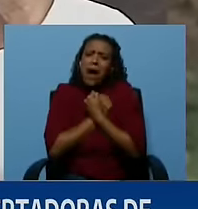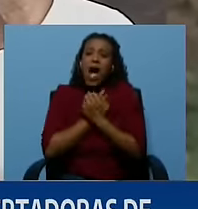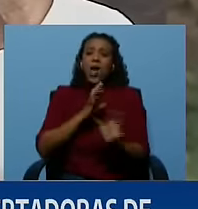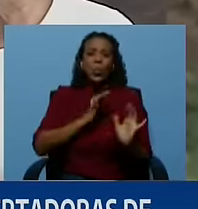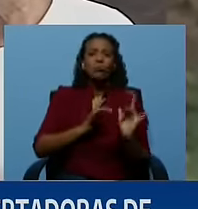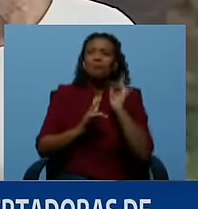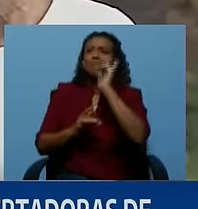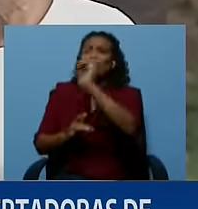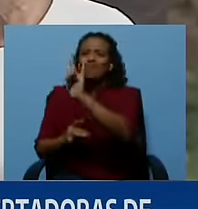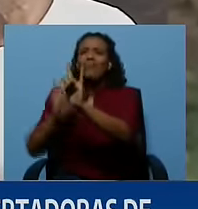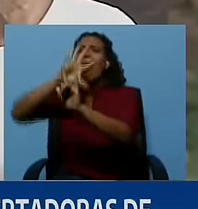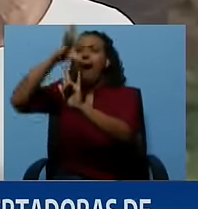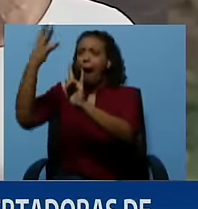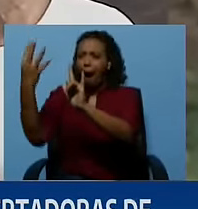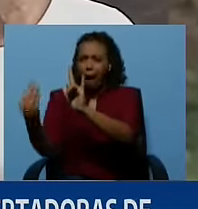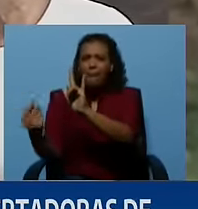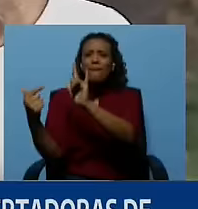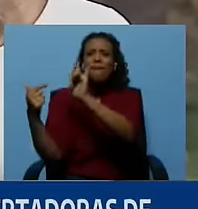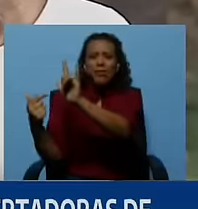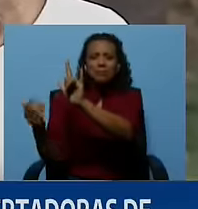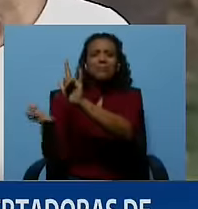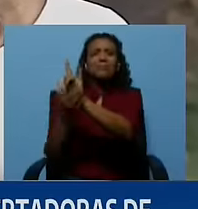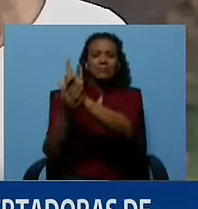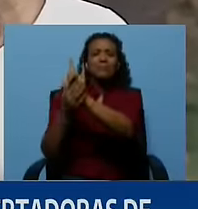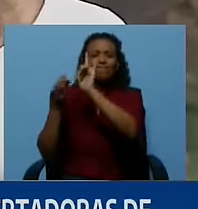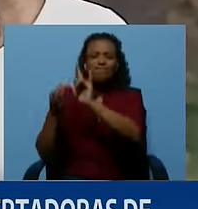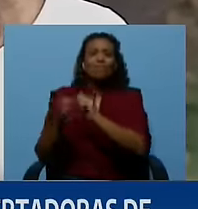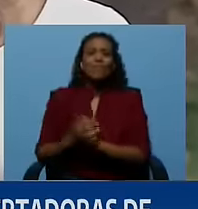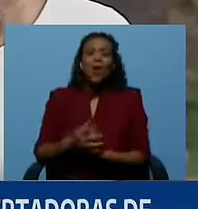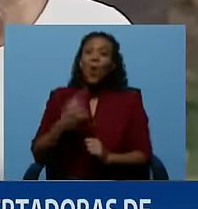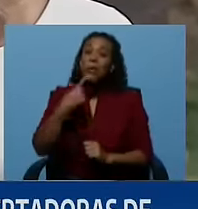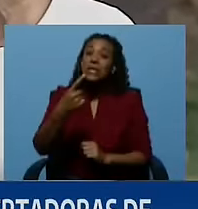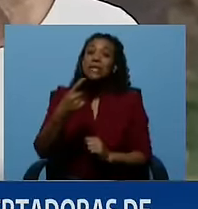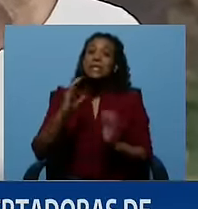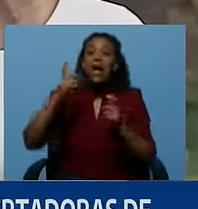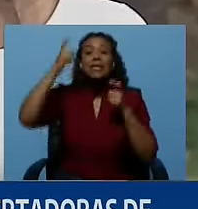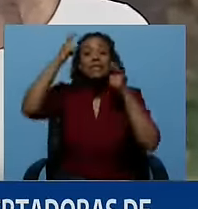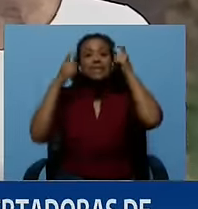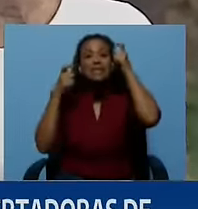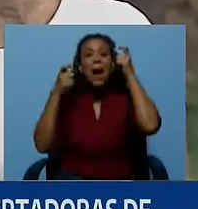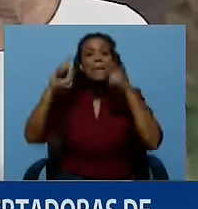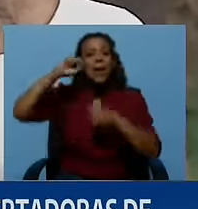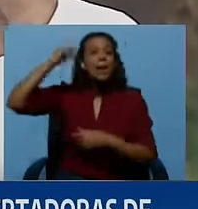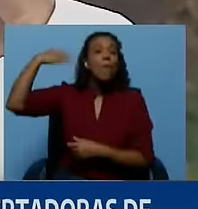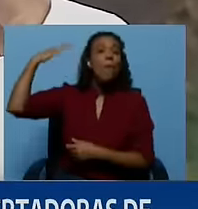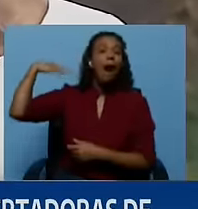nosotros amamos al África. Como dijera nuestro comandante Hugo Chávez,